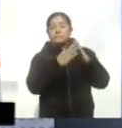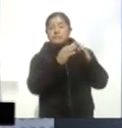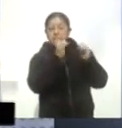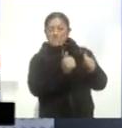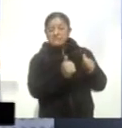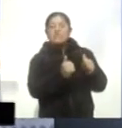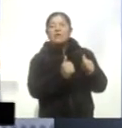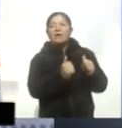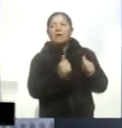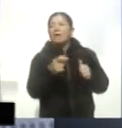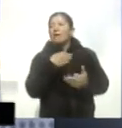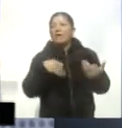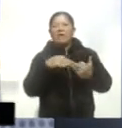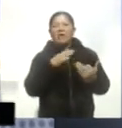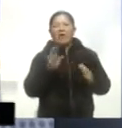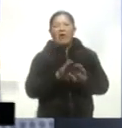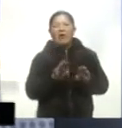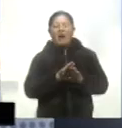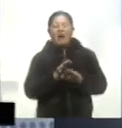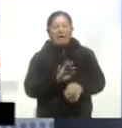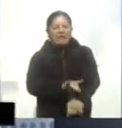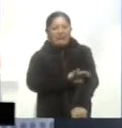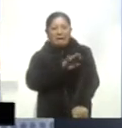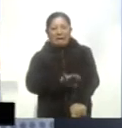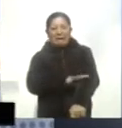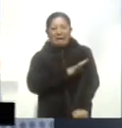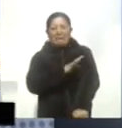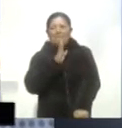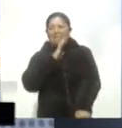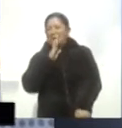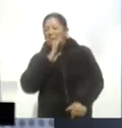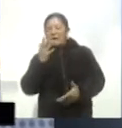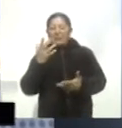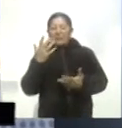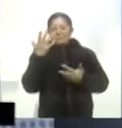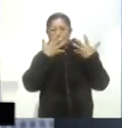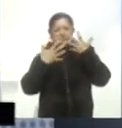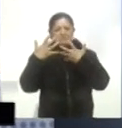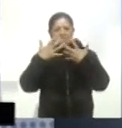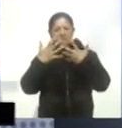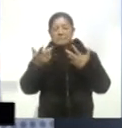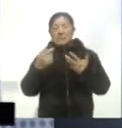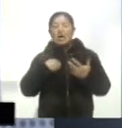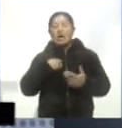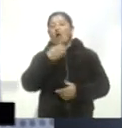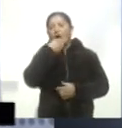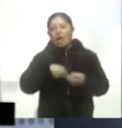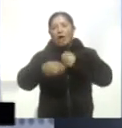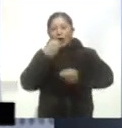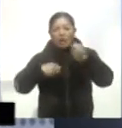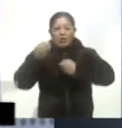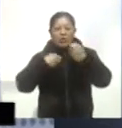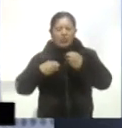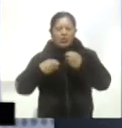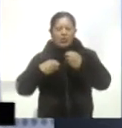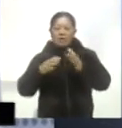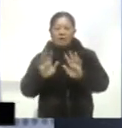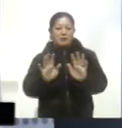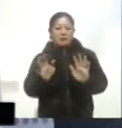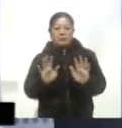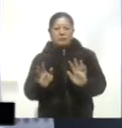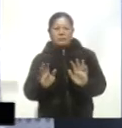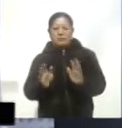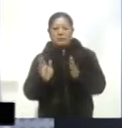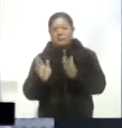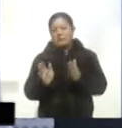equívoca las emociones desagradables y relacionarlas con el consumo e ingesta de alguna sustancia psicoactiva. Entonces